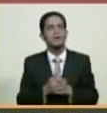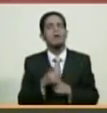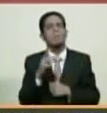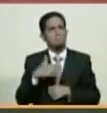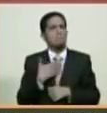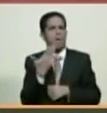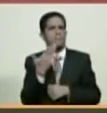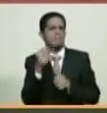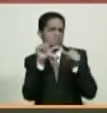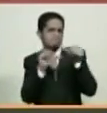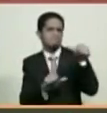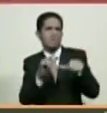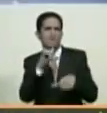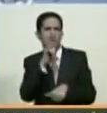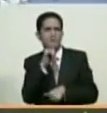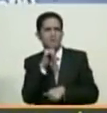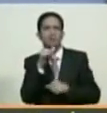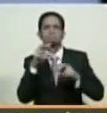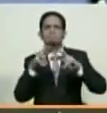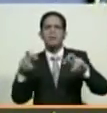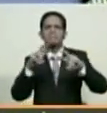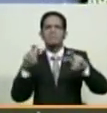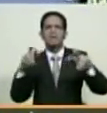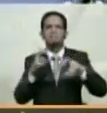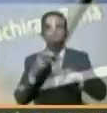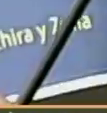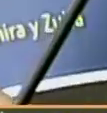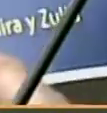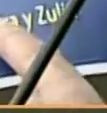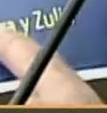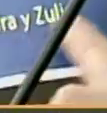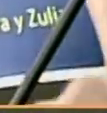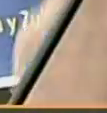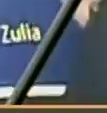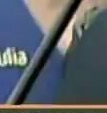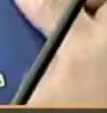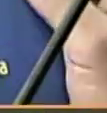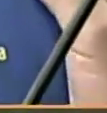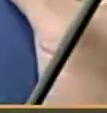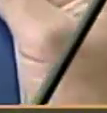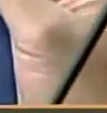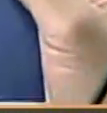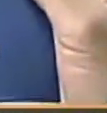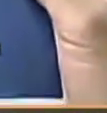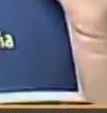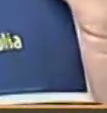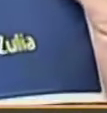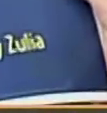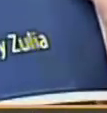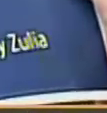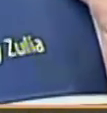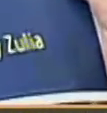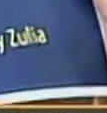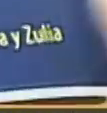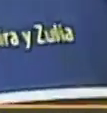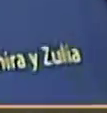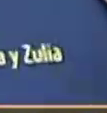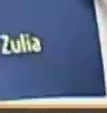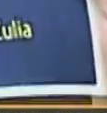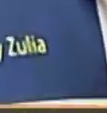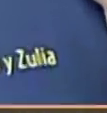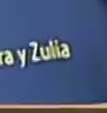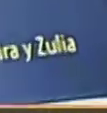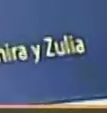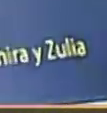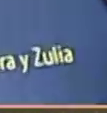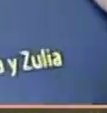reportaje. Verdades. En los estados Apure, Amazonas, Táchira y Zulia, solamente entre enero y junio